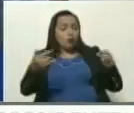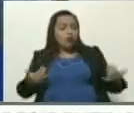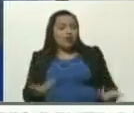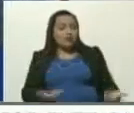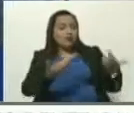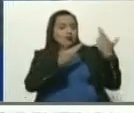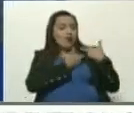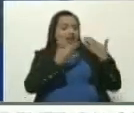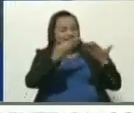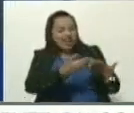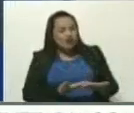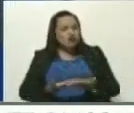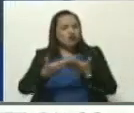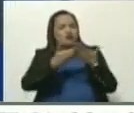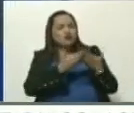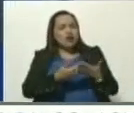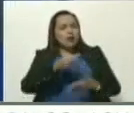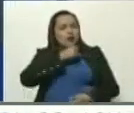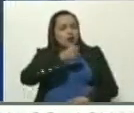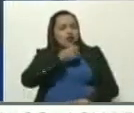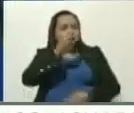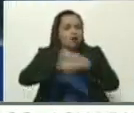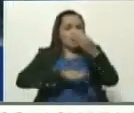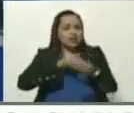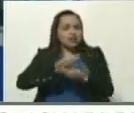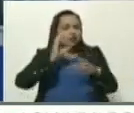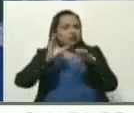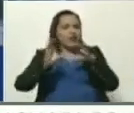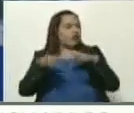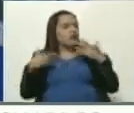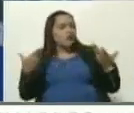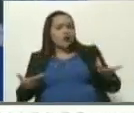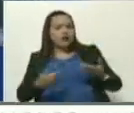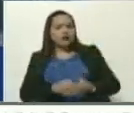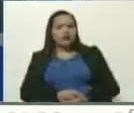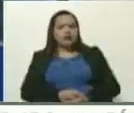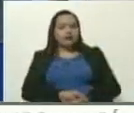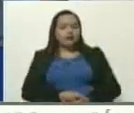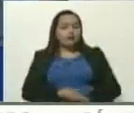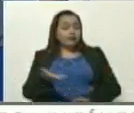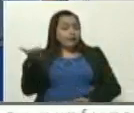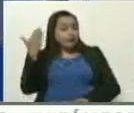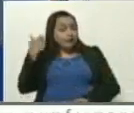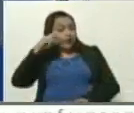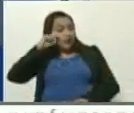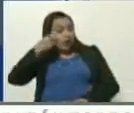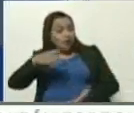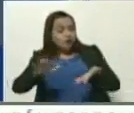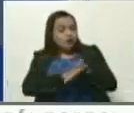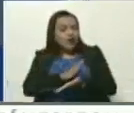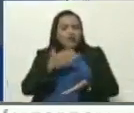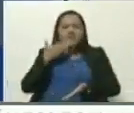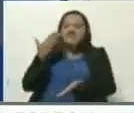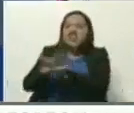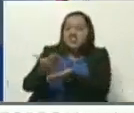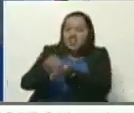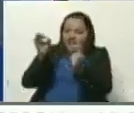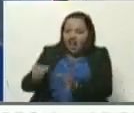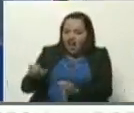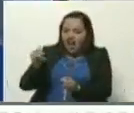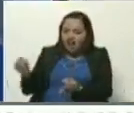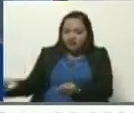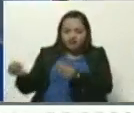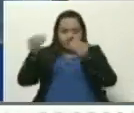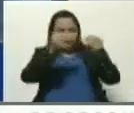estudian periodismo y de quienes hacen comunicación es precisamente, agarrándose de ese pasado de la verificación de fuentes, traerlo a